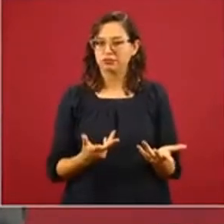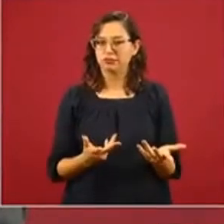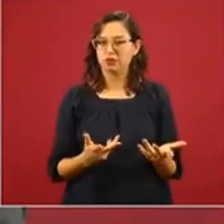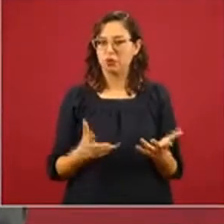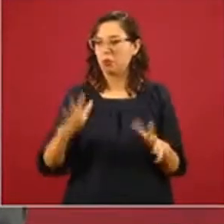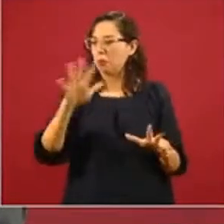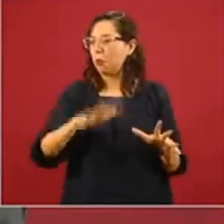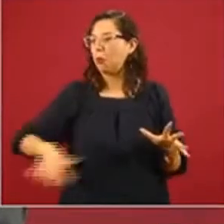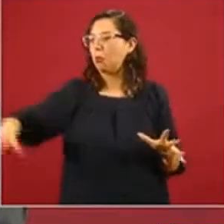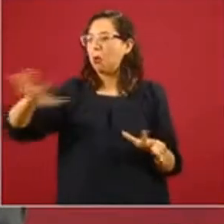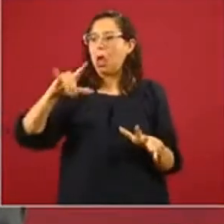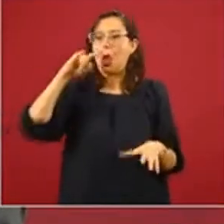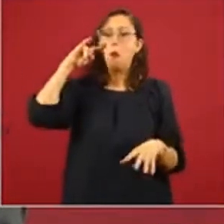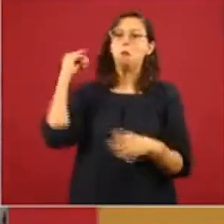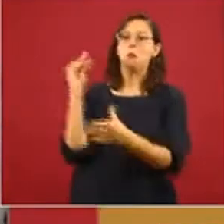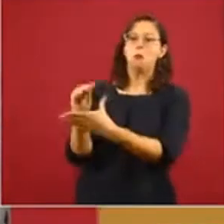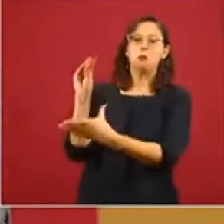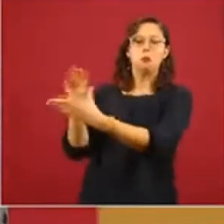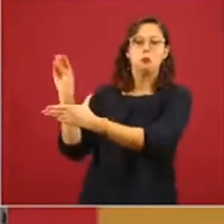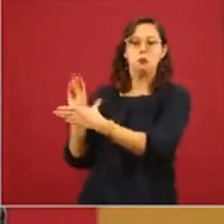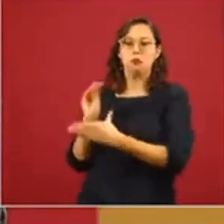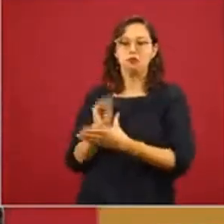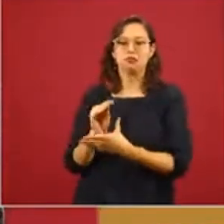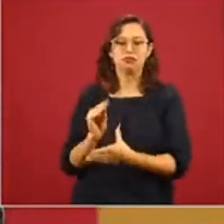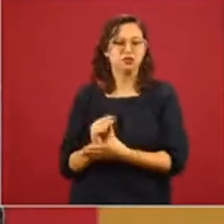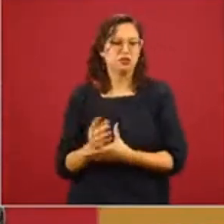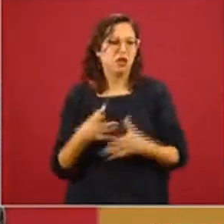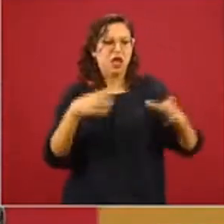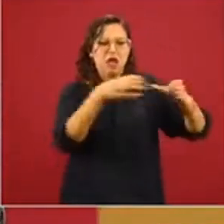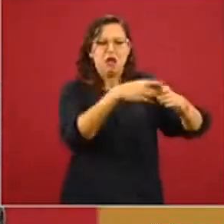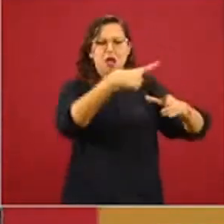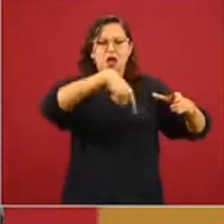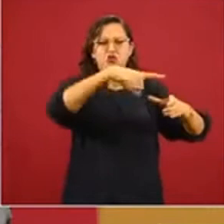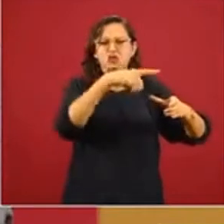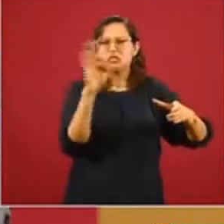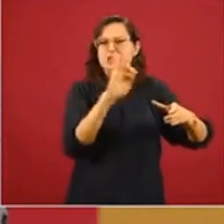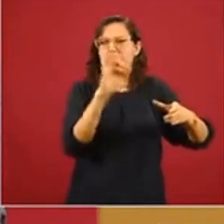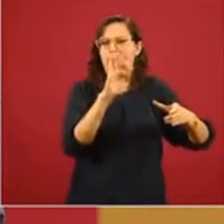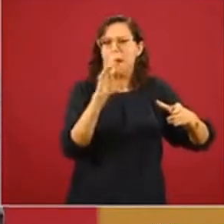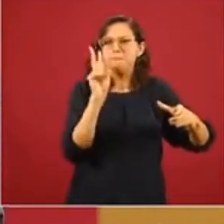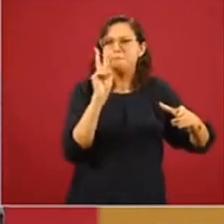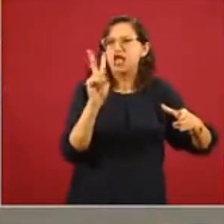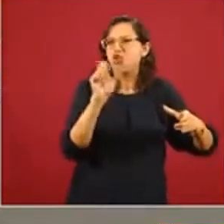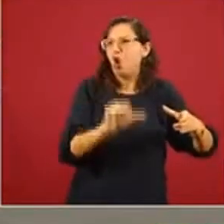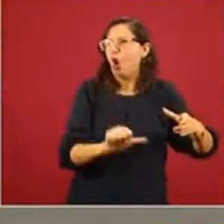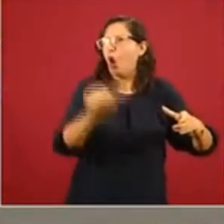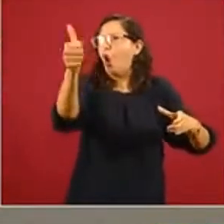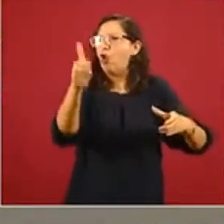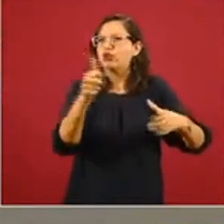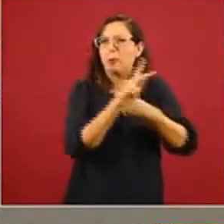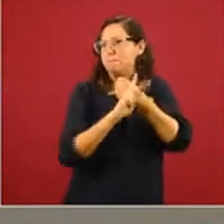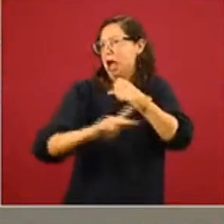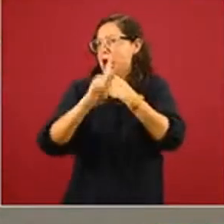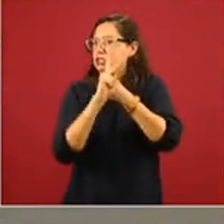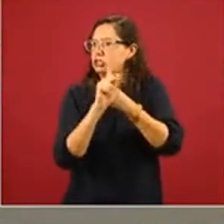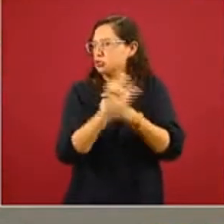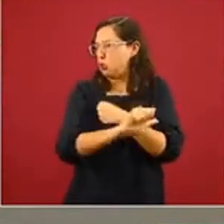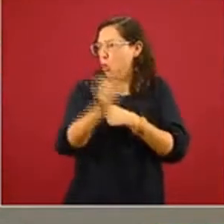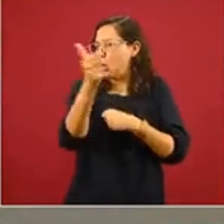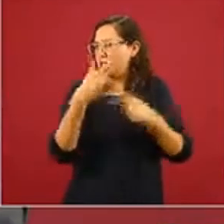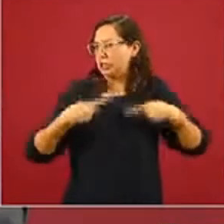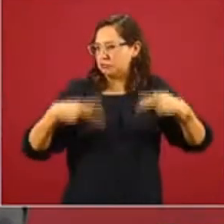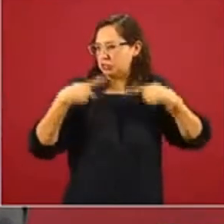sociedad. Están un poco como aislados, no sé qué sociedad ven. Quizá no ven esta con grandes desigualdades y un sistema de